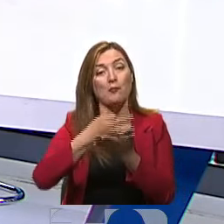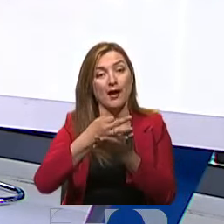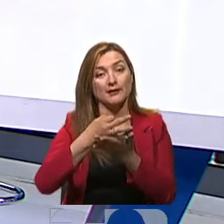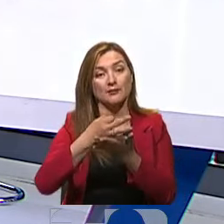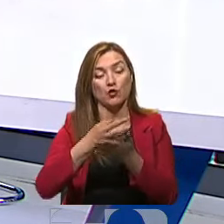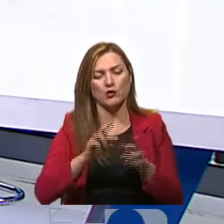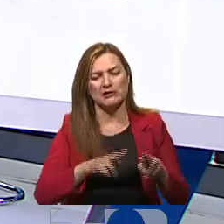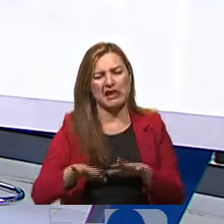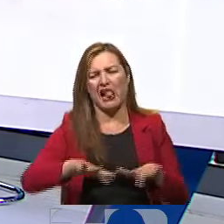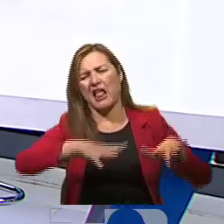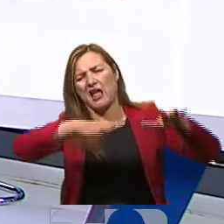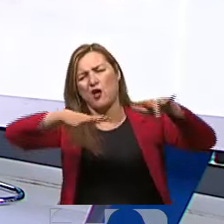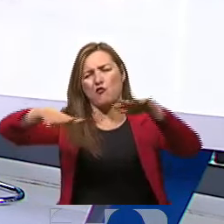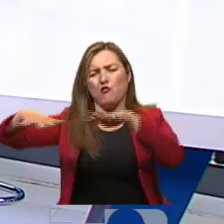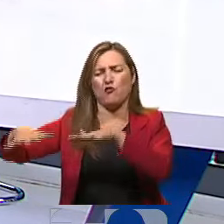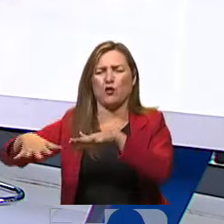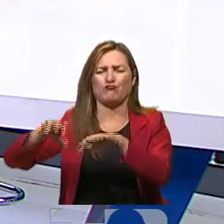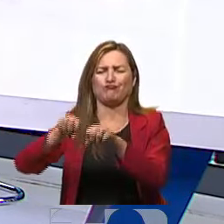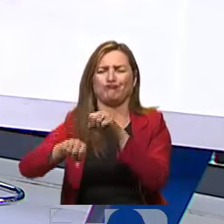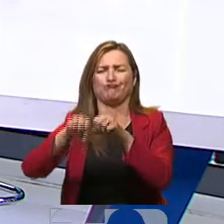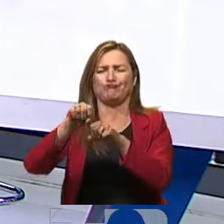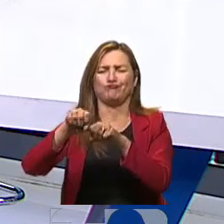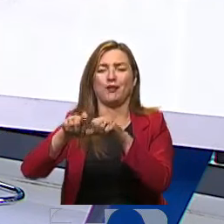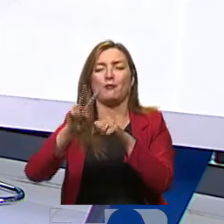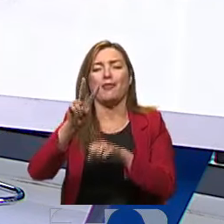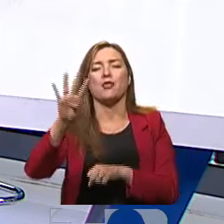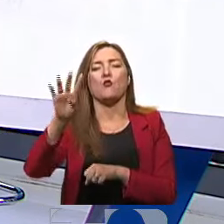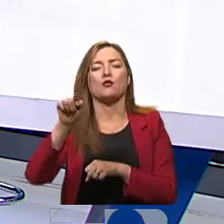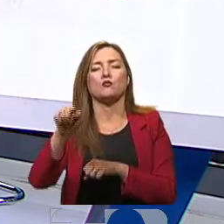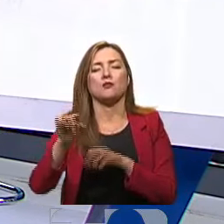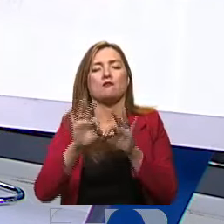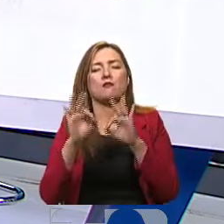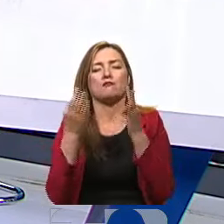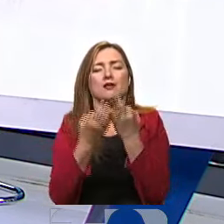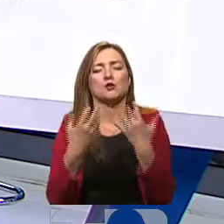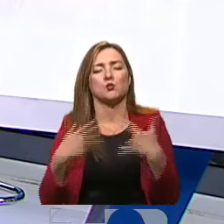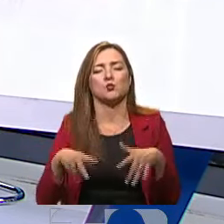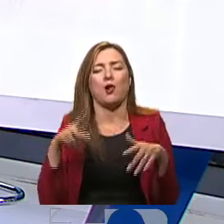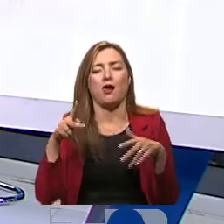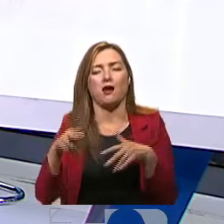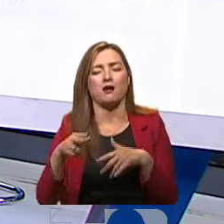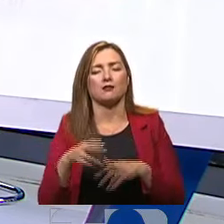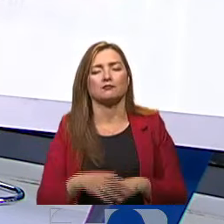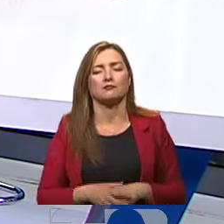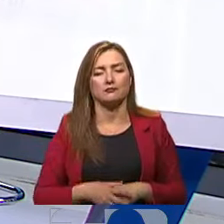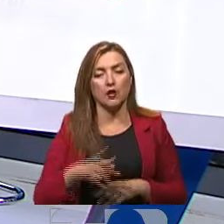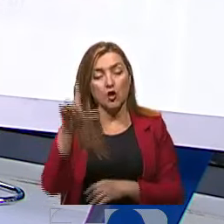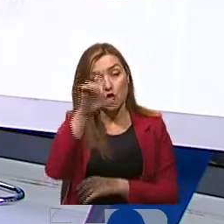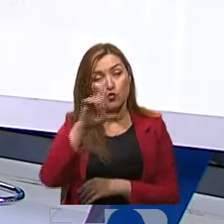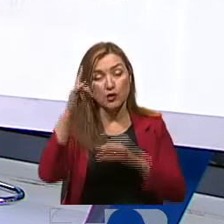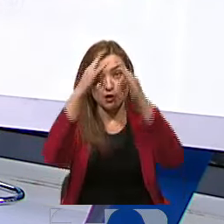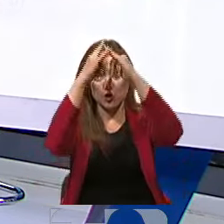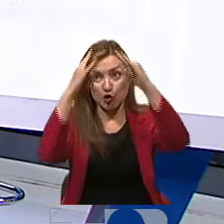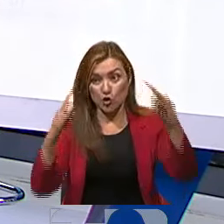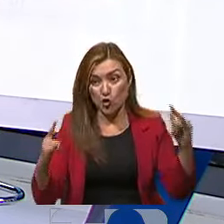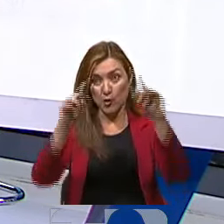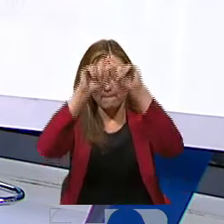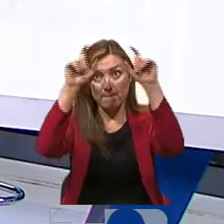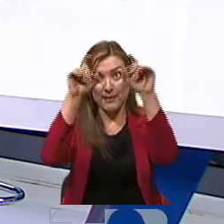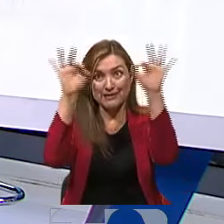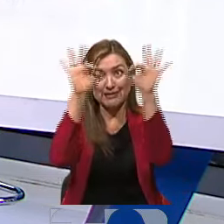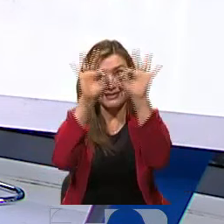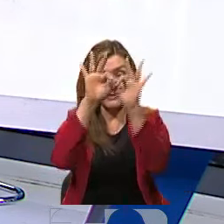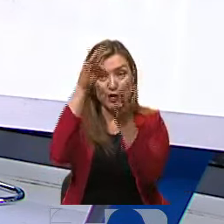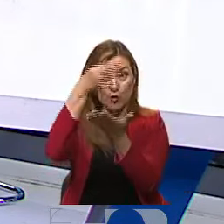río Calope afectó este fin de semana a 24 mil familias. Este lunes, una de las torres de la empresa eléctrica provincial de Cotopaxi colapsó.